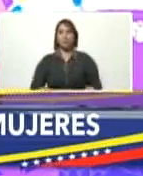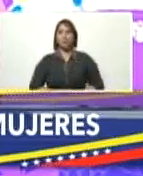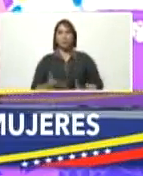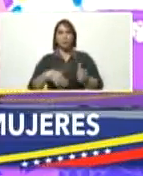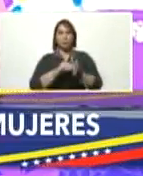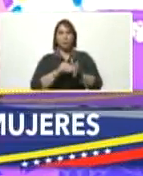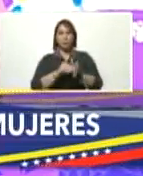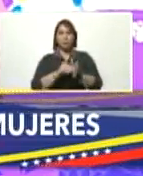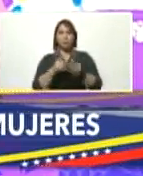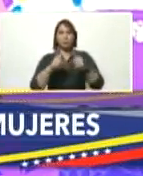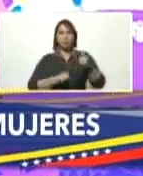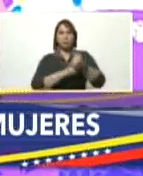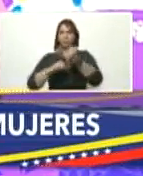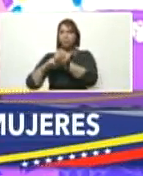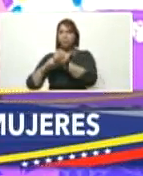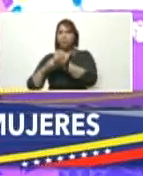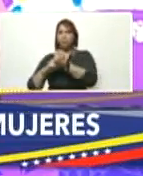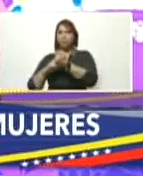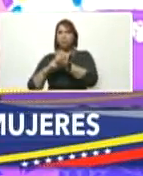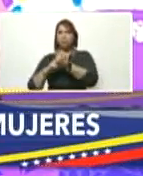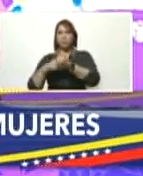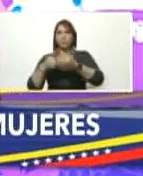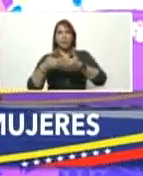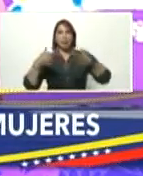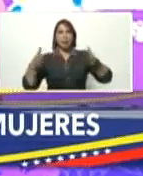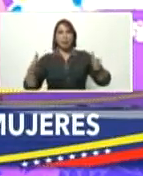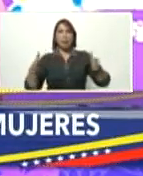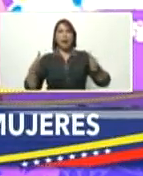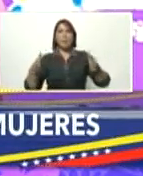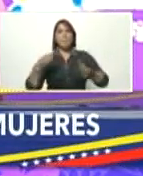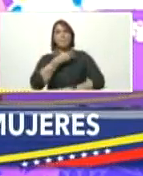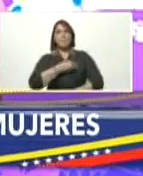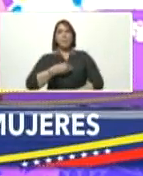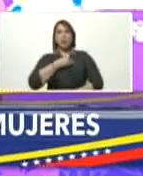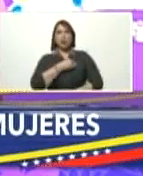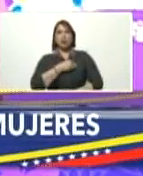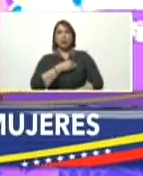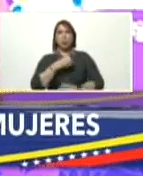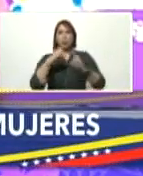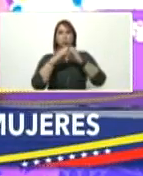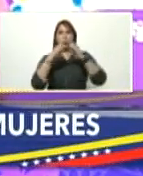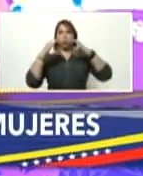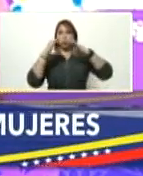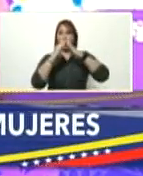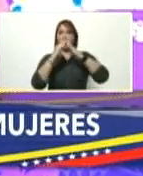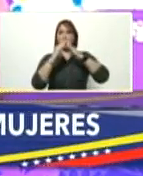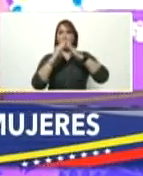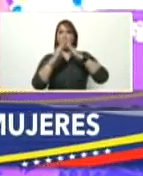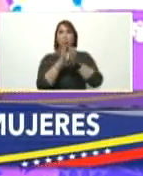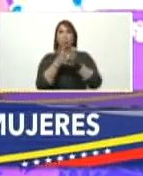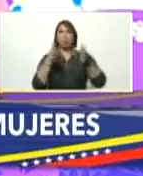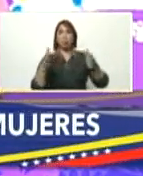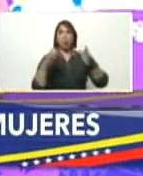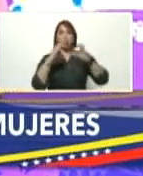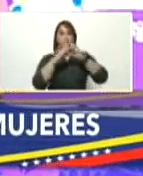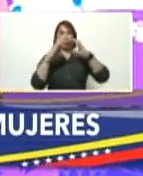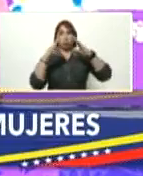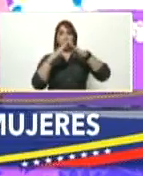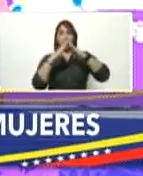retomar para reimpulsar la gran misión Hogares de la Patria. Quiero darle más fuerza a la gran misión Hogares de la Patria